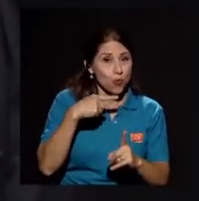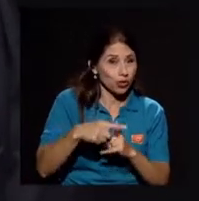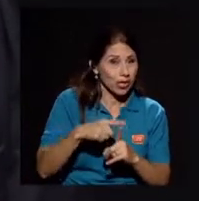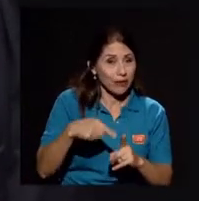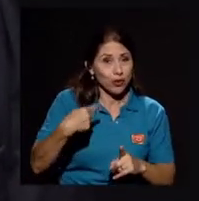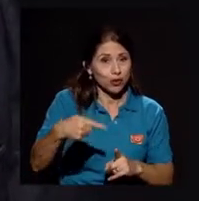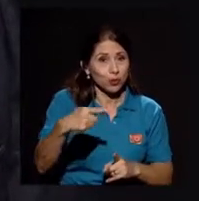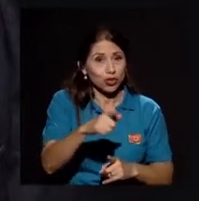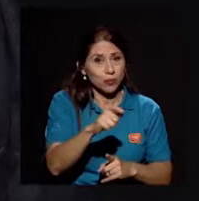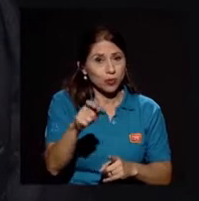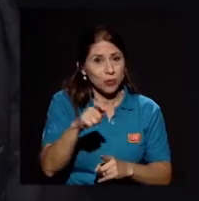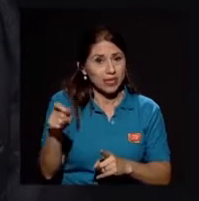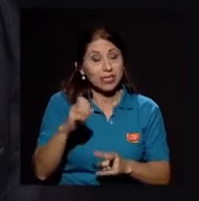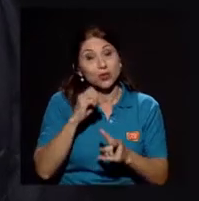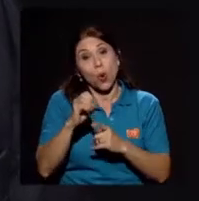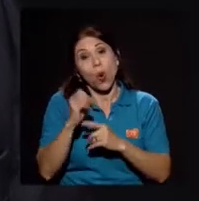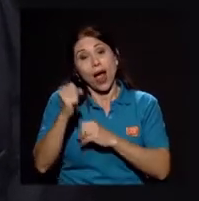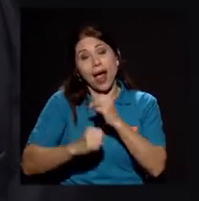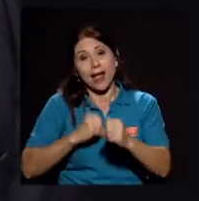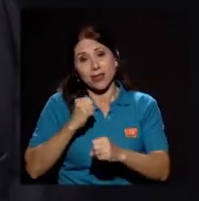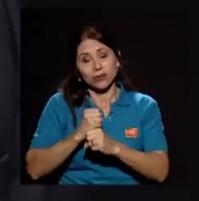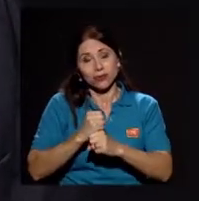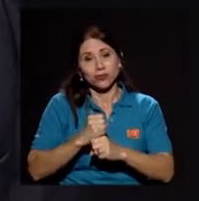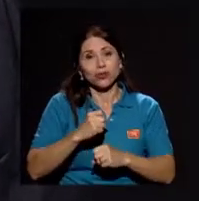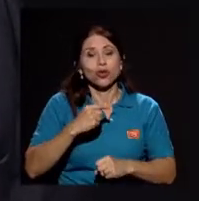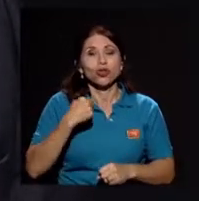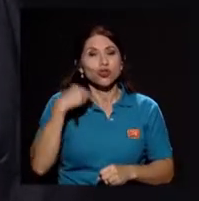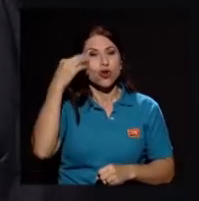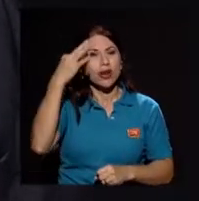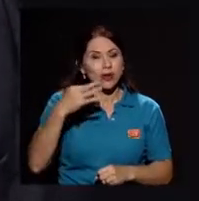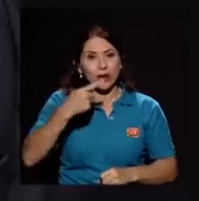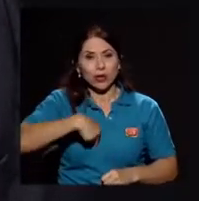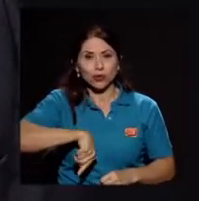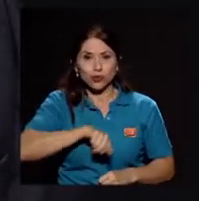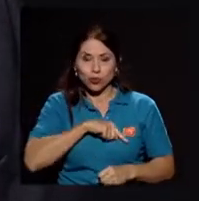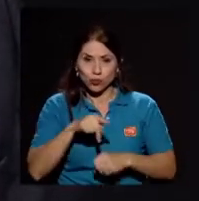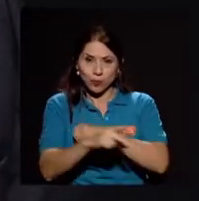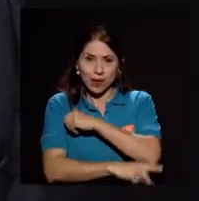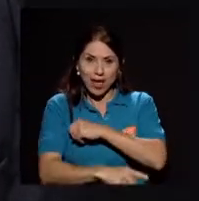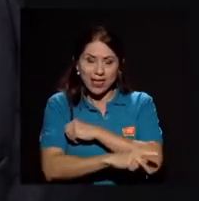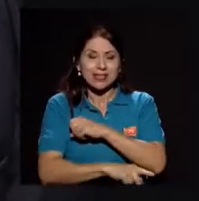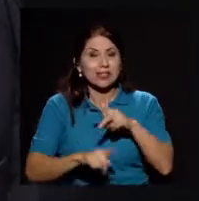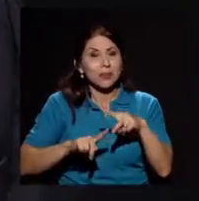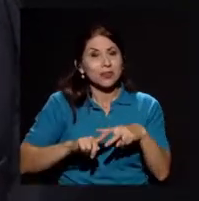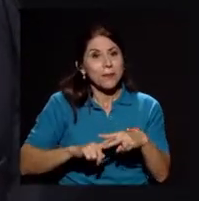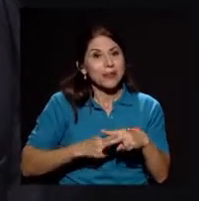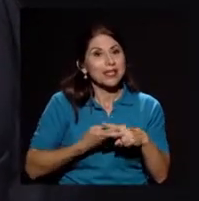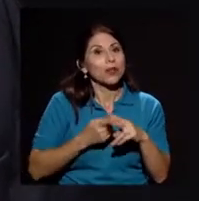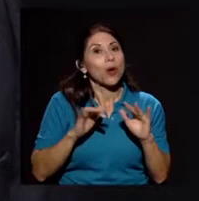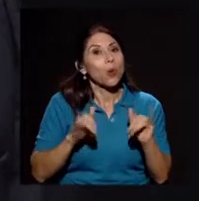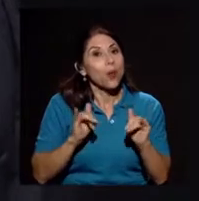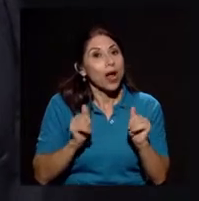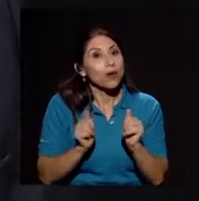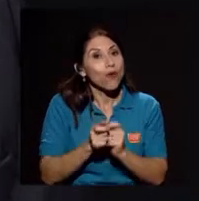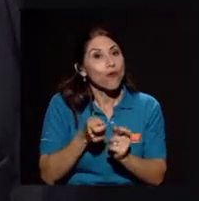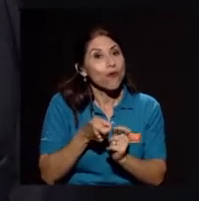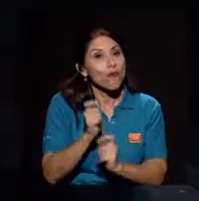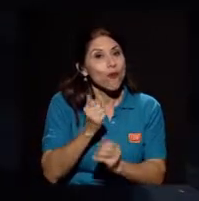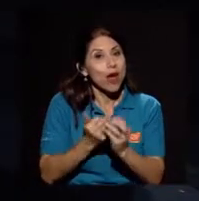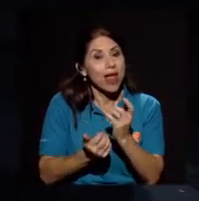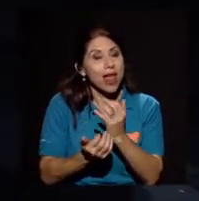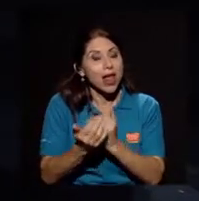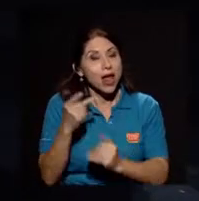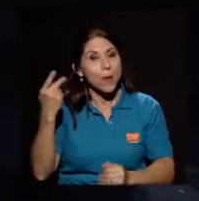y creo que como país estamos realmente empezando a jugar con fuego una peligrosamente